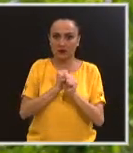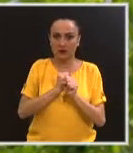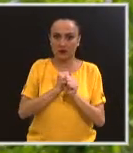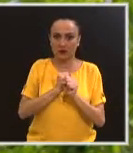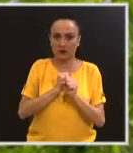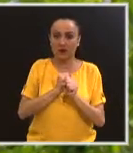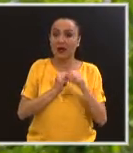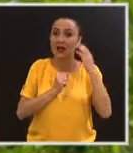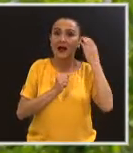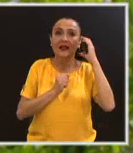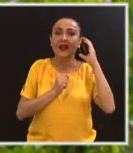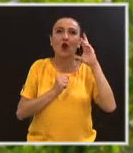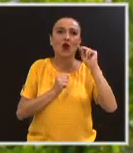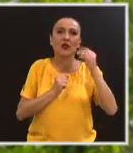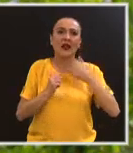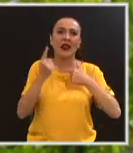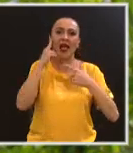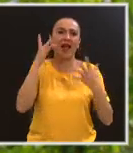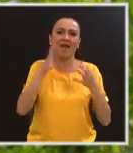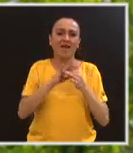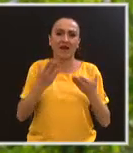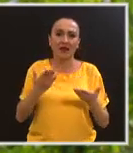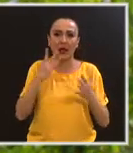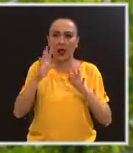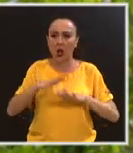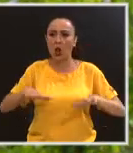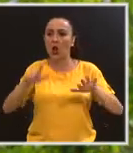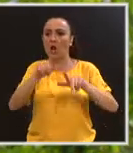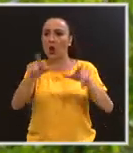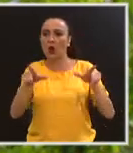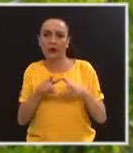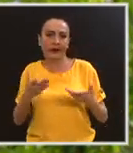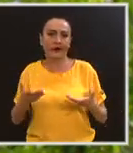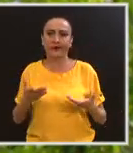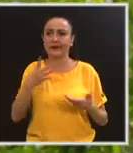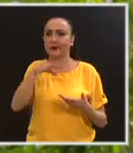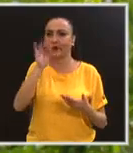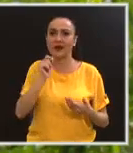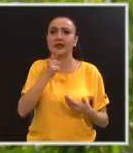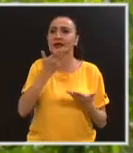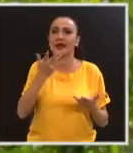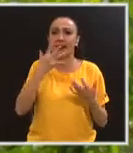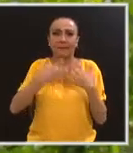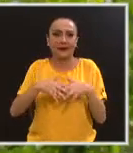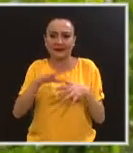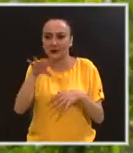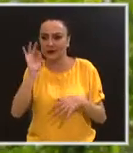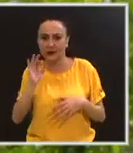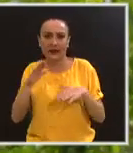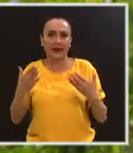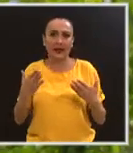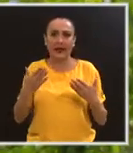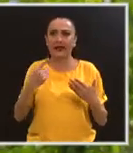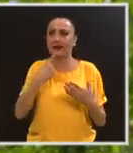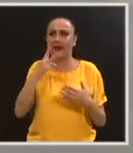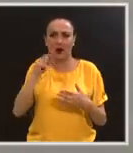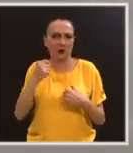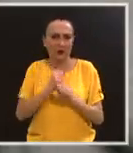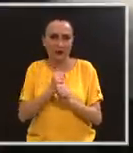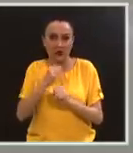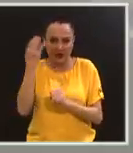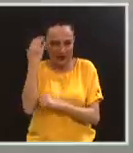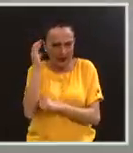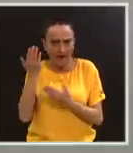cartagineses no tiene nada que ver en qué terreno se escogió En qué empresa se escogió En qué se ha hecho que no se los